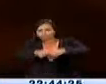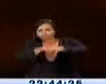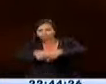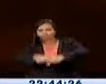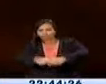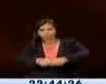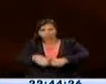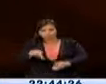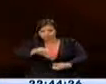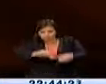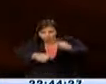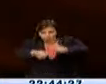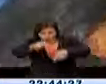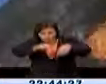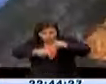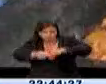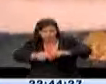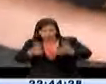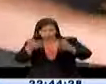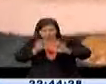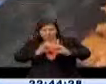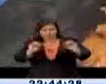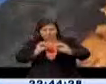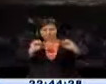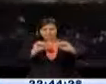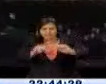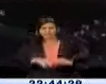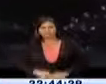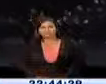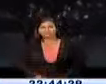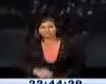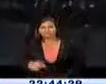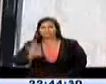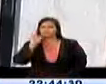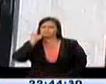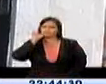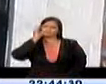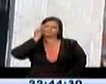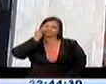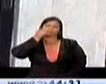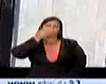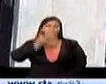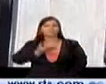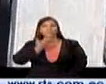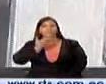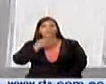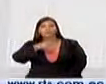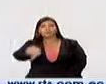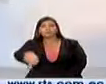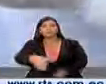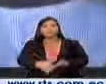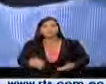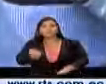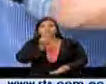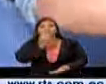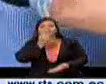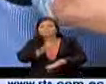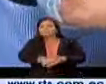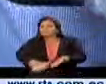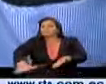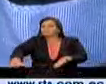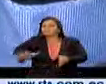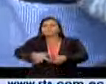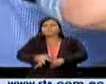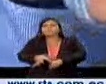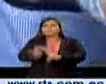no tiene químicos, como le dijo mi hermano. Pero para que tenga el sabor especial, se debe asar en piedra y con leña. Una piedra